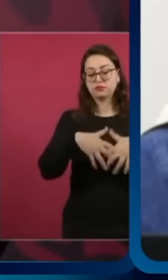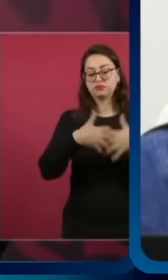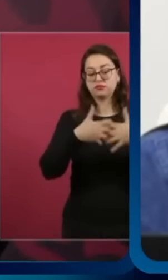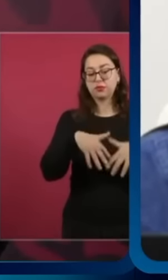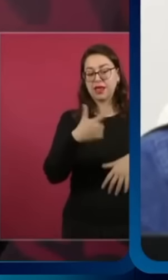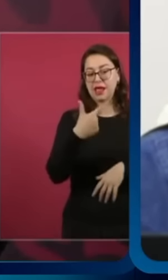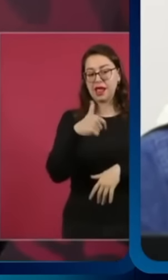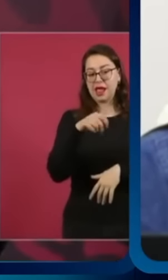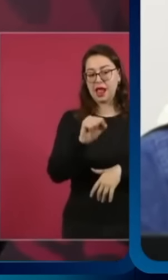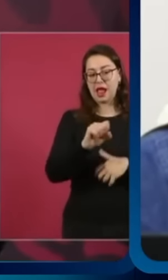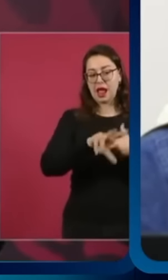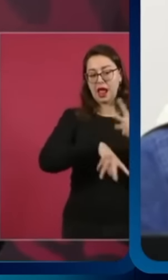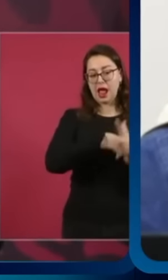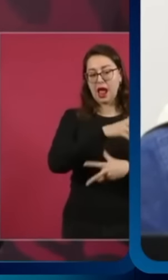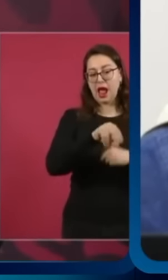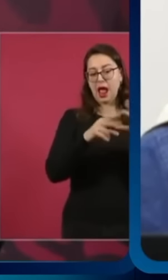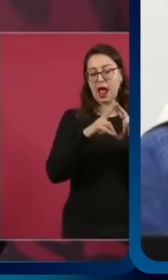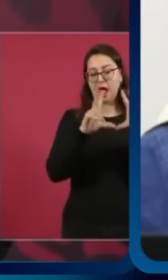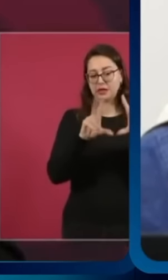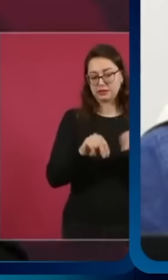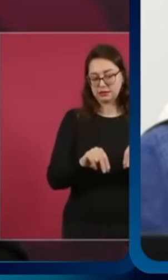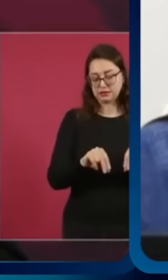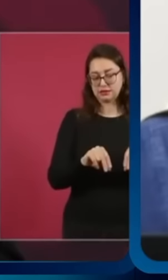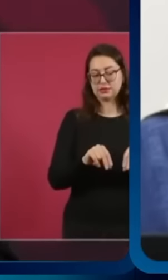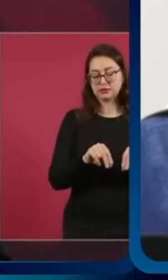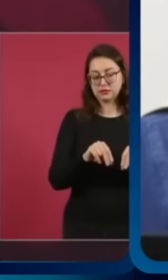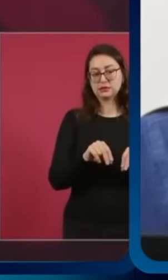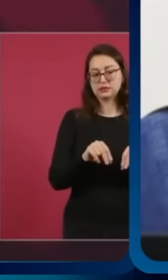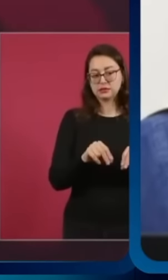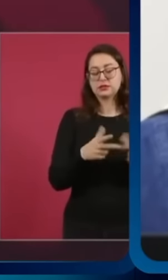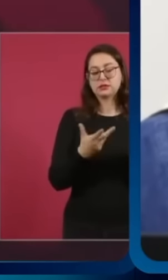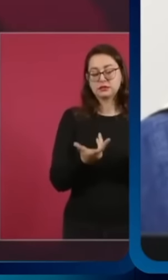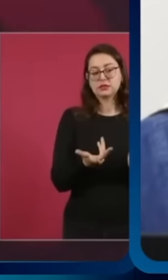en Puerto Libertad y otros